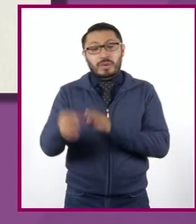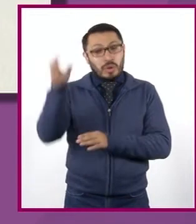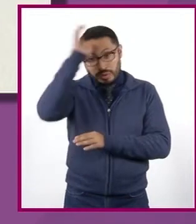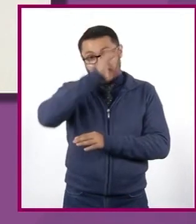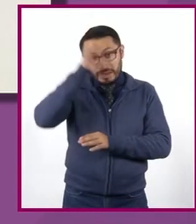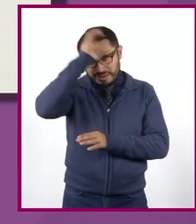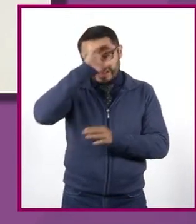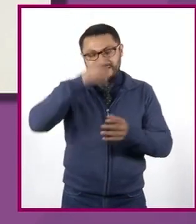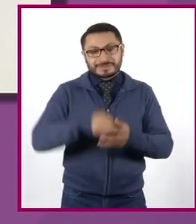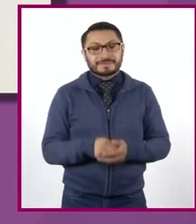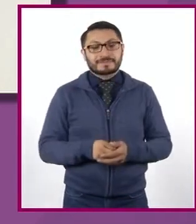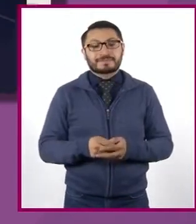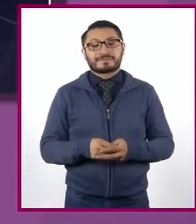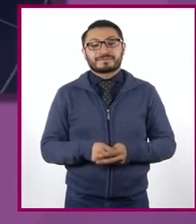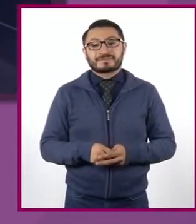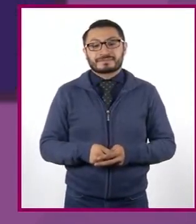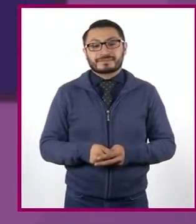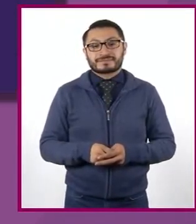científicos.